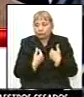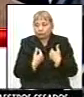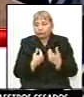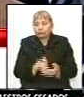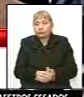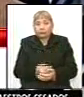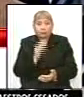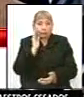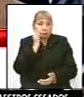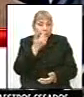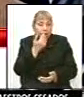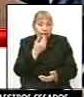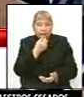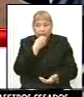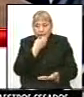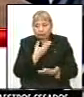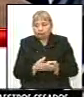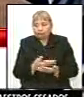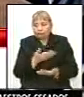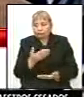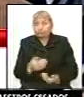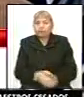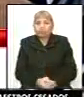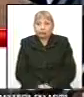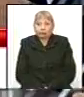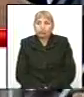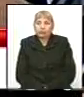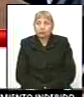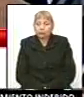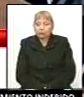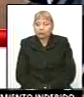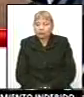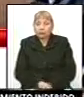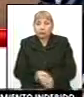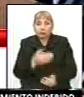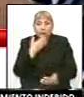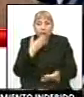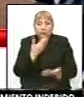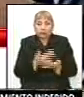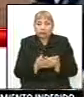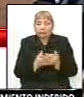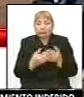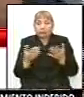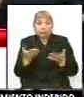a mí me parece una buena iniciativa. Gracias, congresista